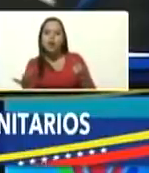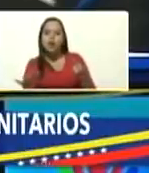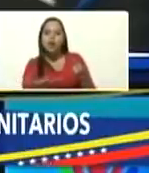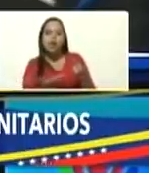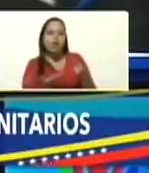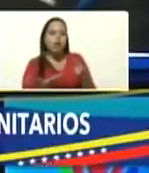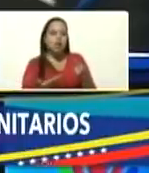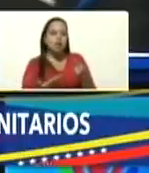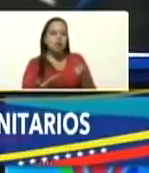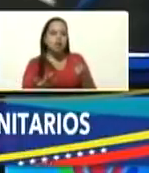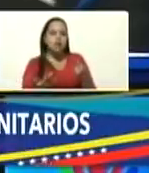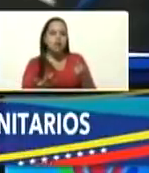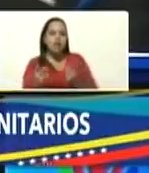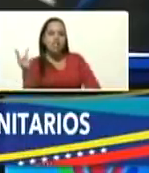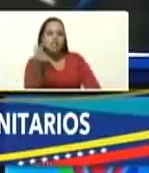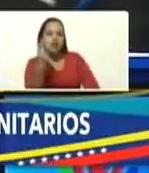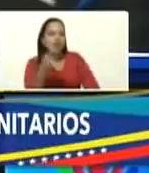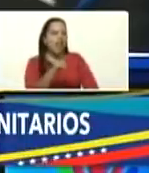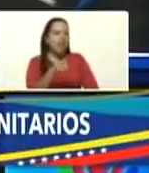La segunda R.